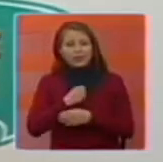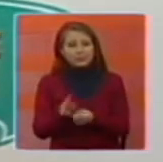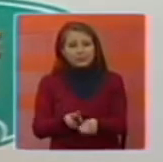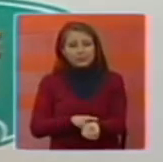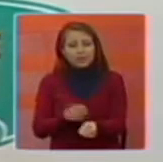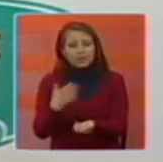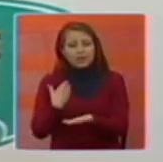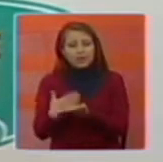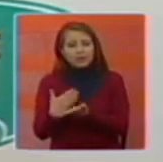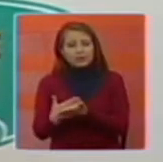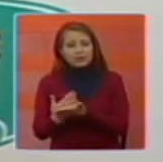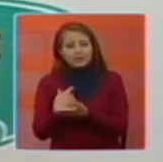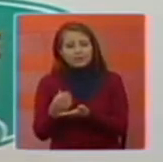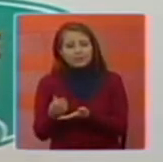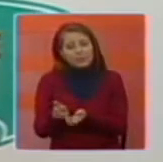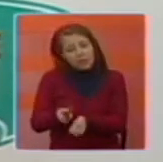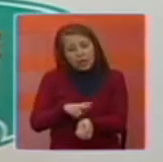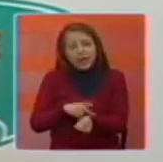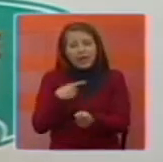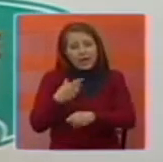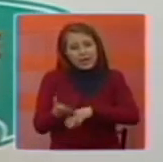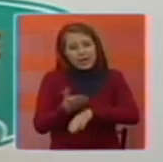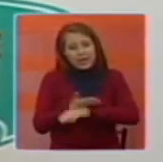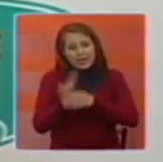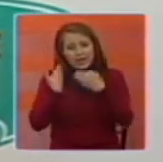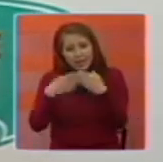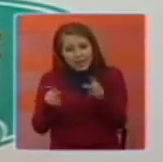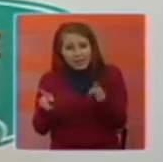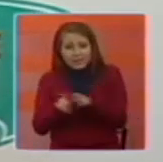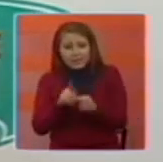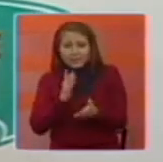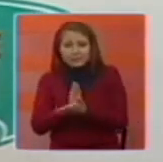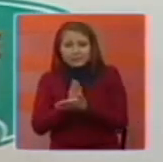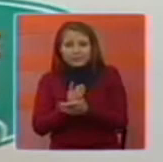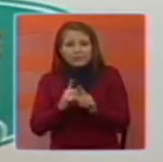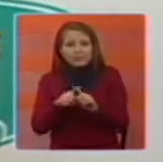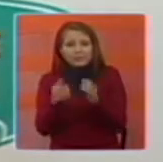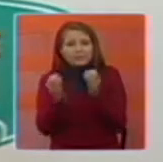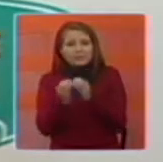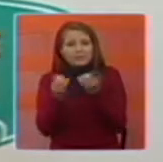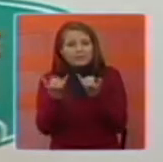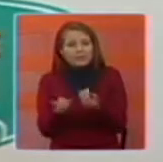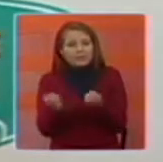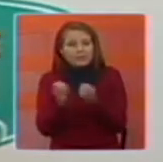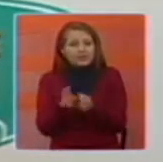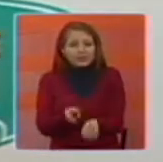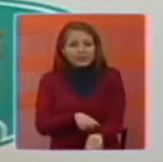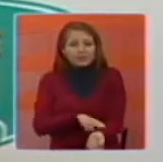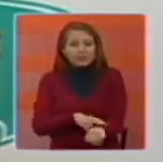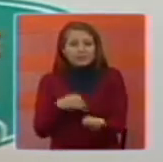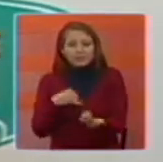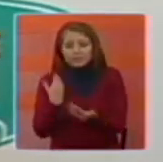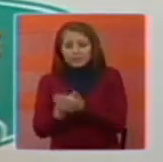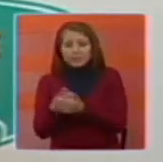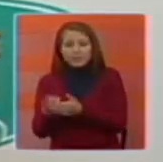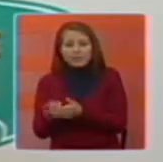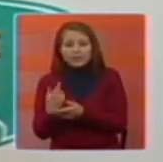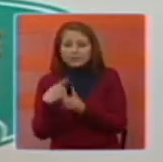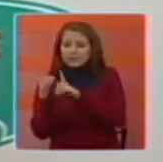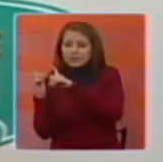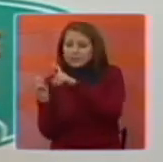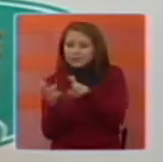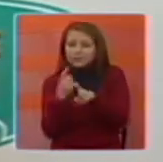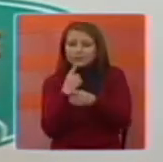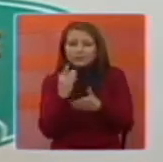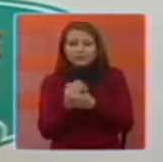hacer platos típicos, aunque ya los hemos probado, ya los hemos preparado. Pero vamos a hacerlo más típico. Aquí yo estuve haciendo un consenso. Si tú